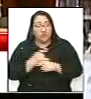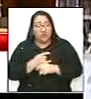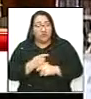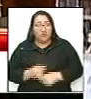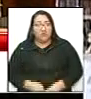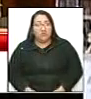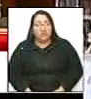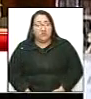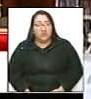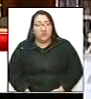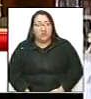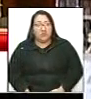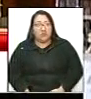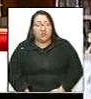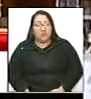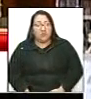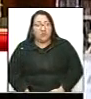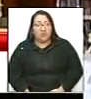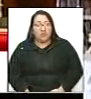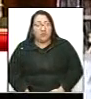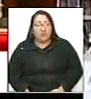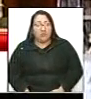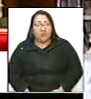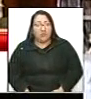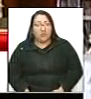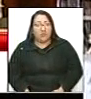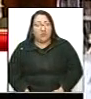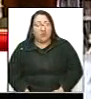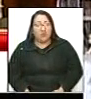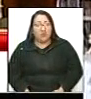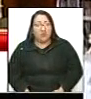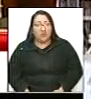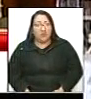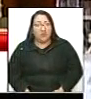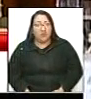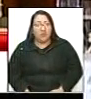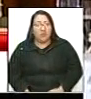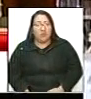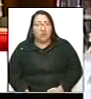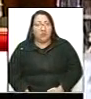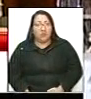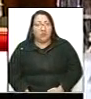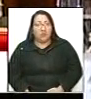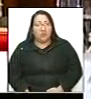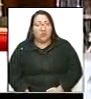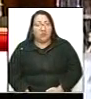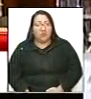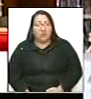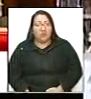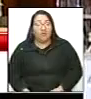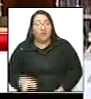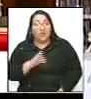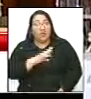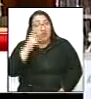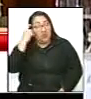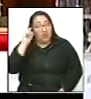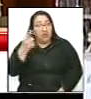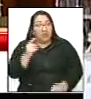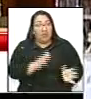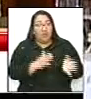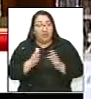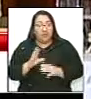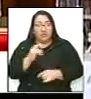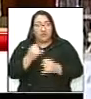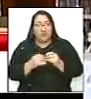la impecabilidad o lo impecable que debe ser un fiscal de la nación, pues considero, señor presidente, de que esta primera parte de